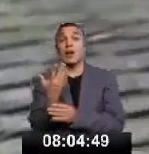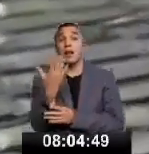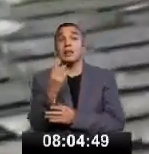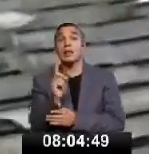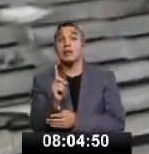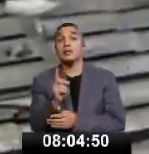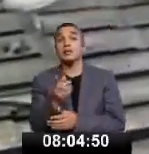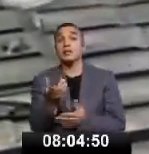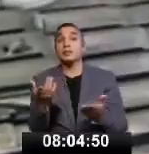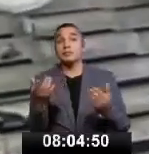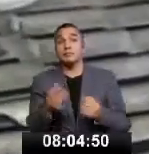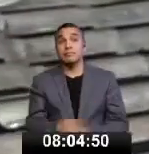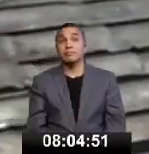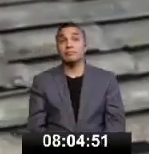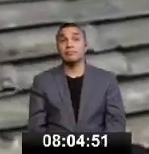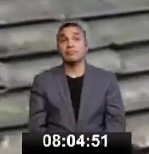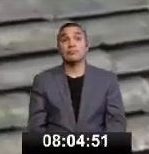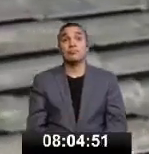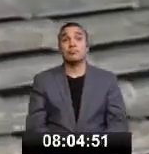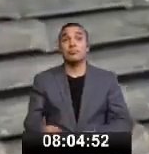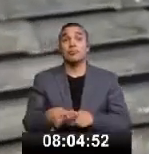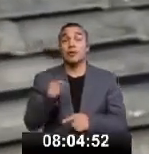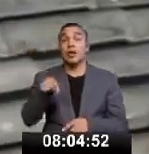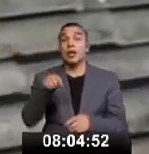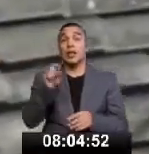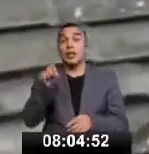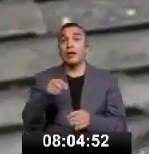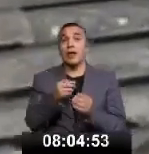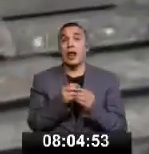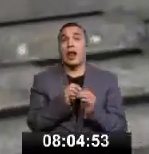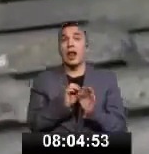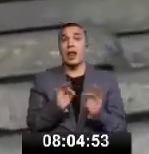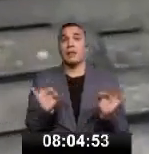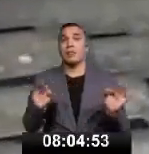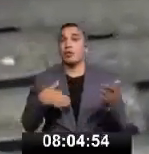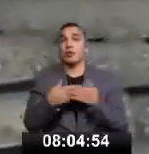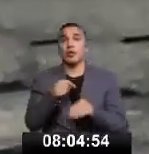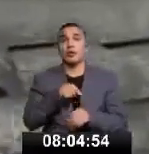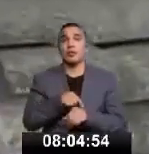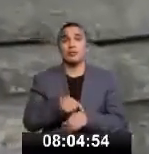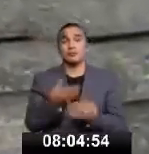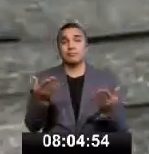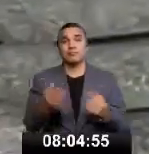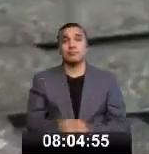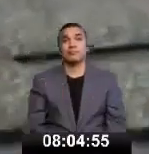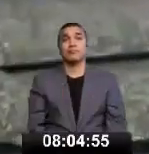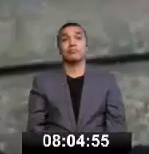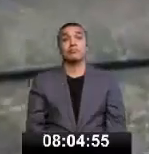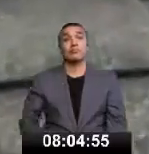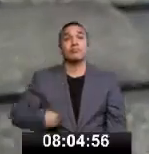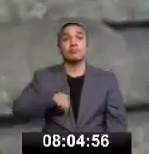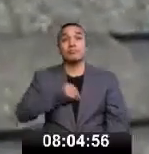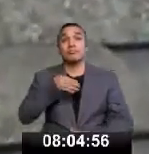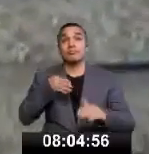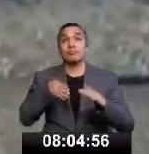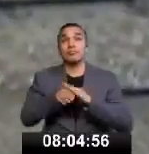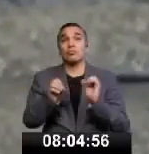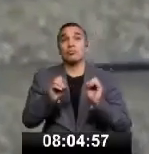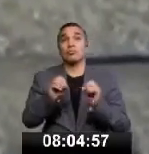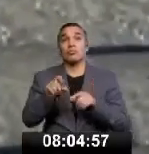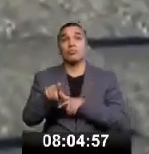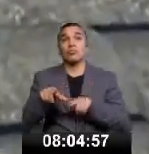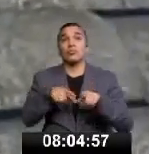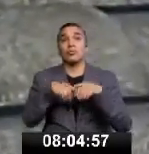plantitas, ¿verdad? Cuando esto debe estar limpio en todo momento, tomando en cuenta que ingresamos o estamos ya en una